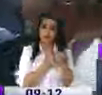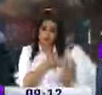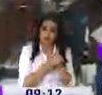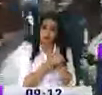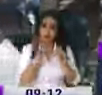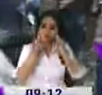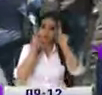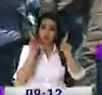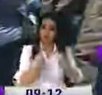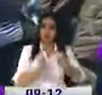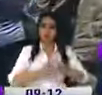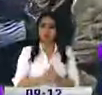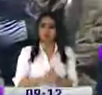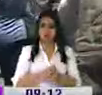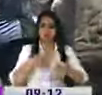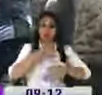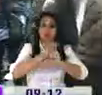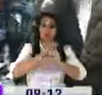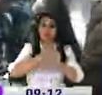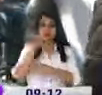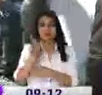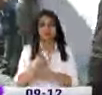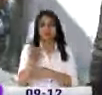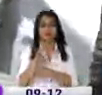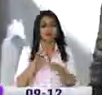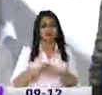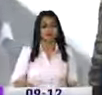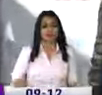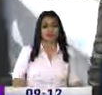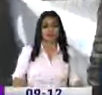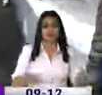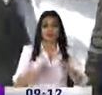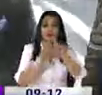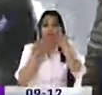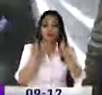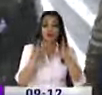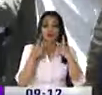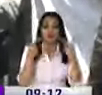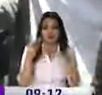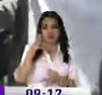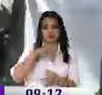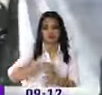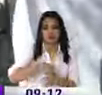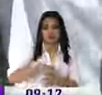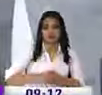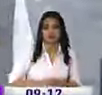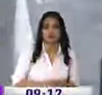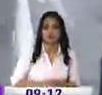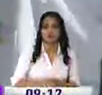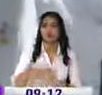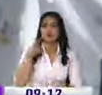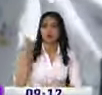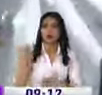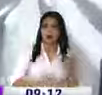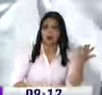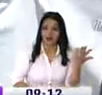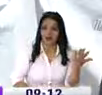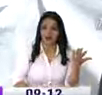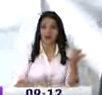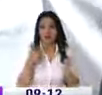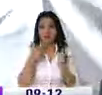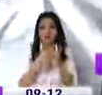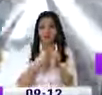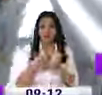Porque el Ecuador necesita inminentemente una consulta popular para desbaratar